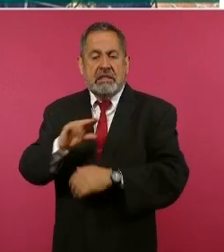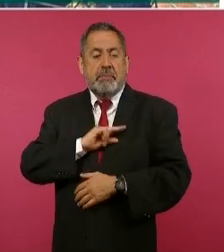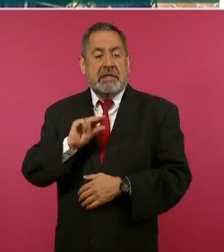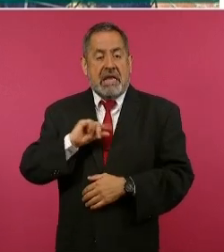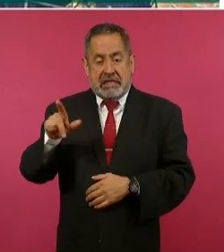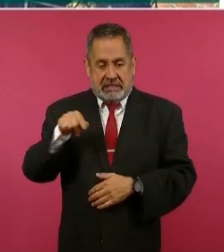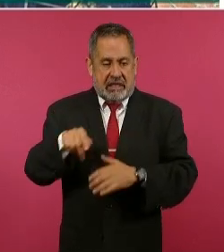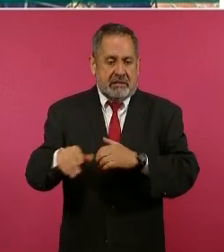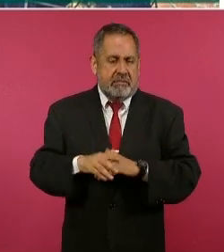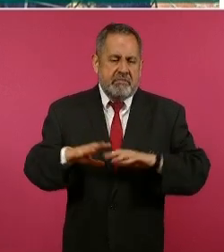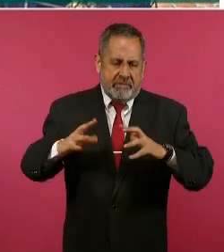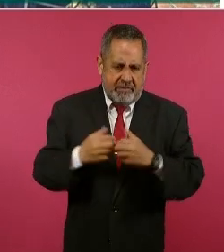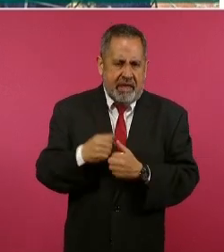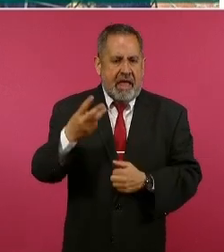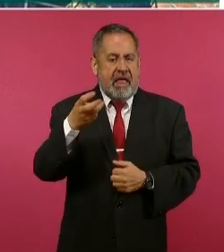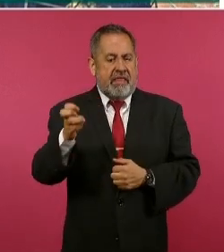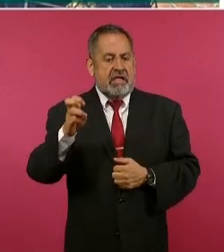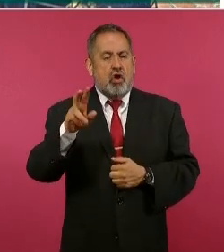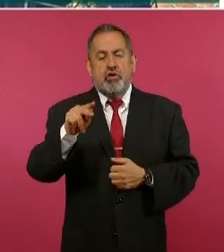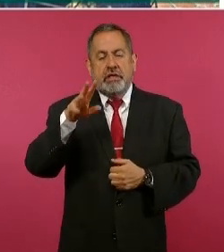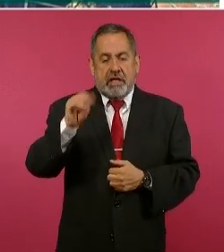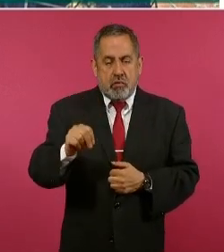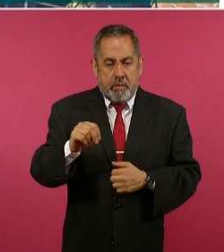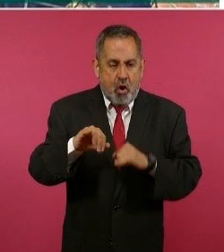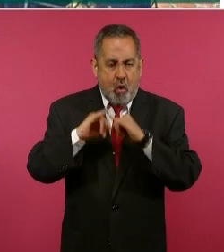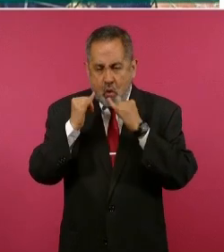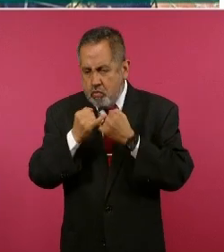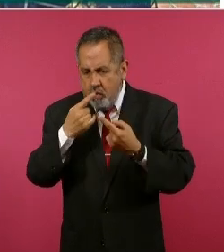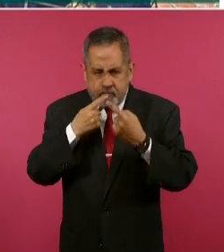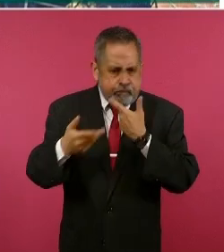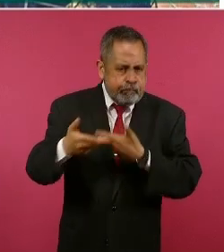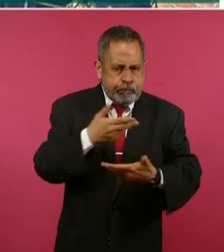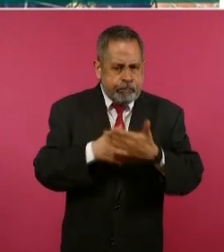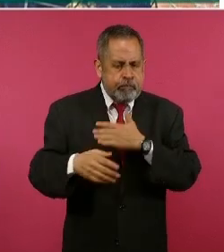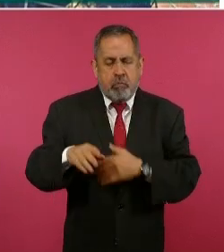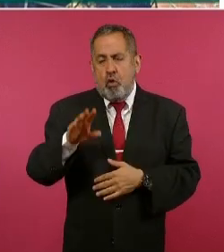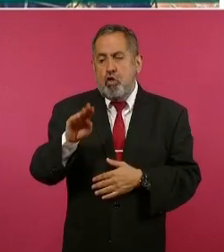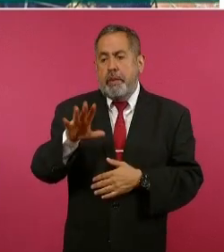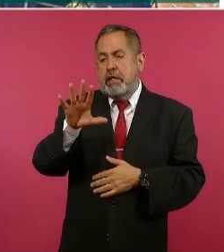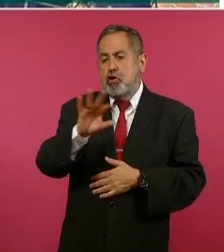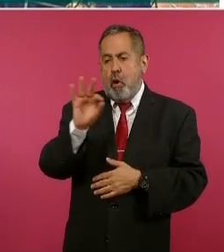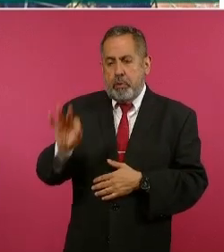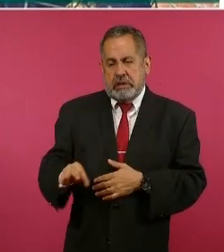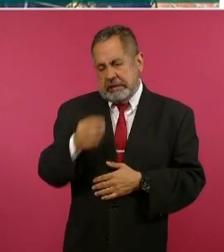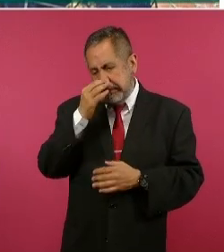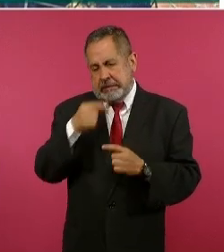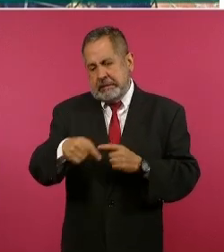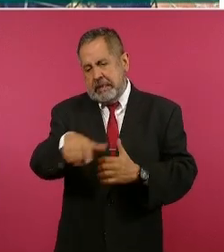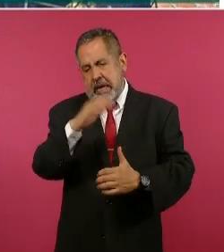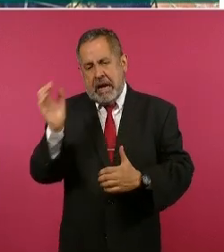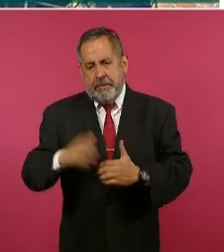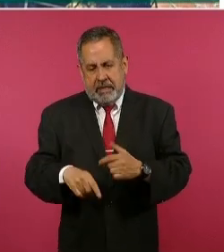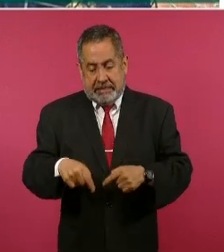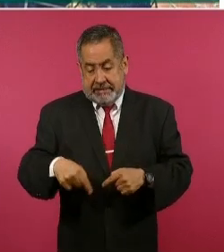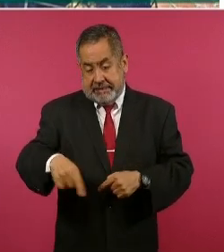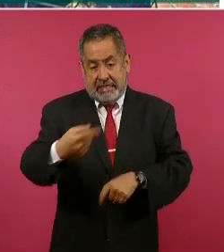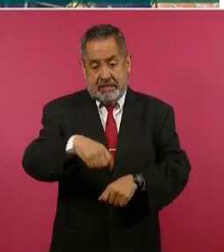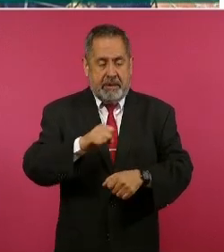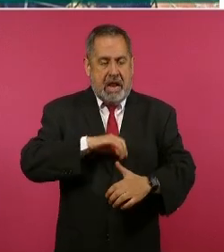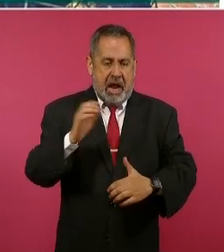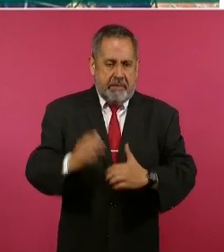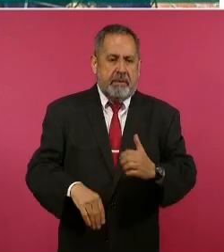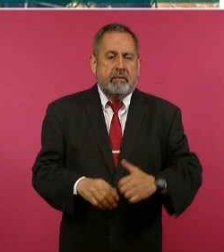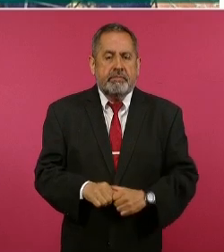ya 389 de las 409 asambleas, vamos al 95% y esta semana concluimos.